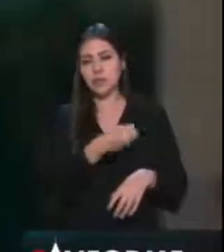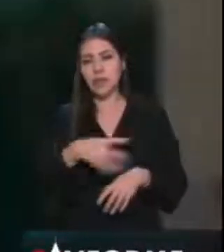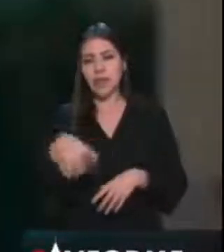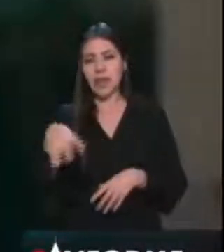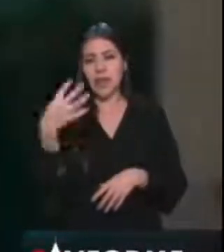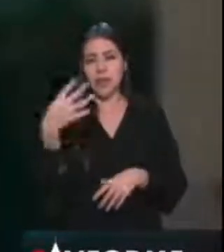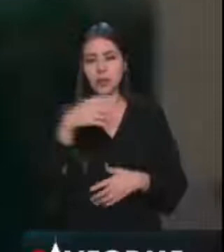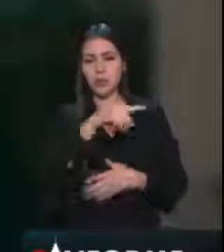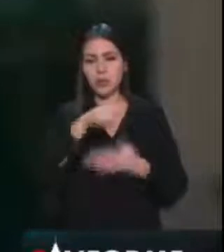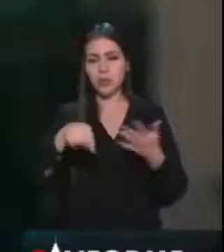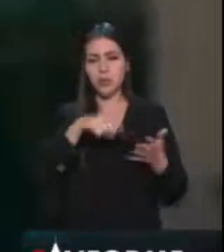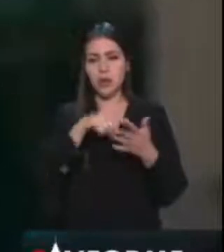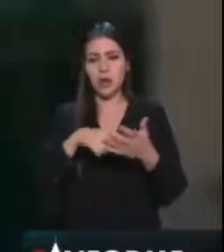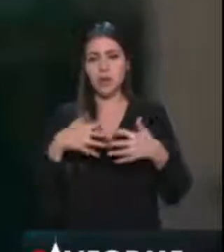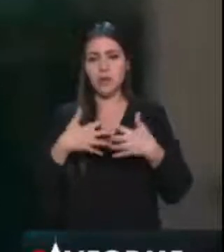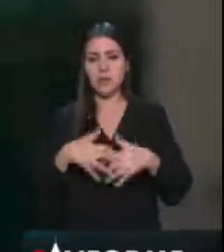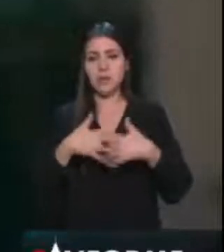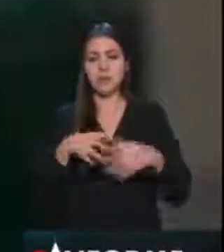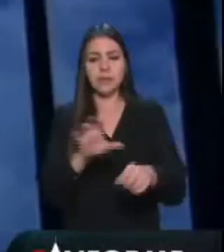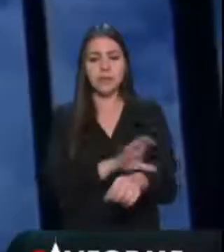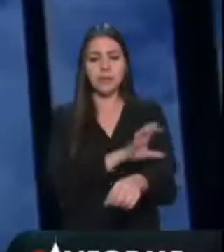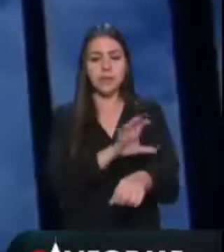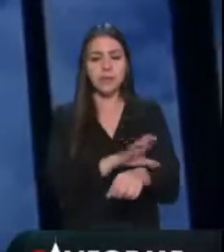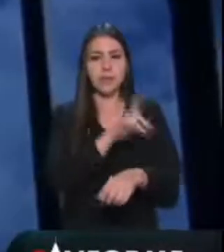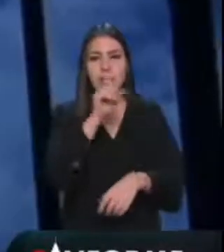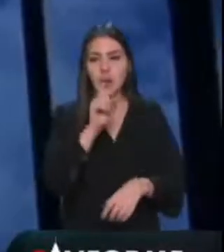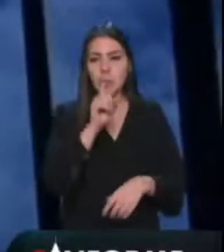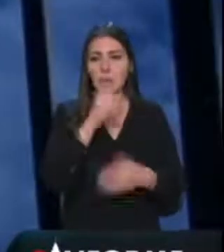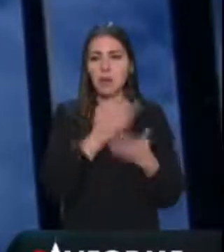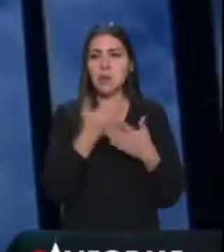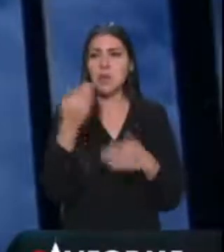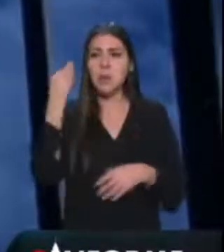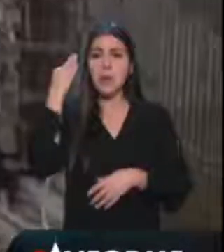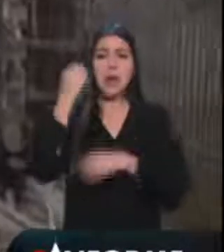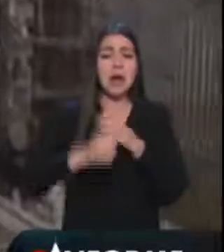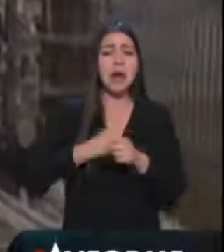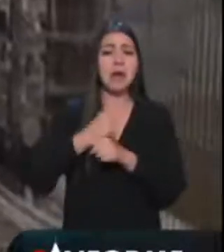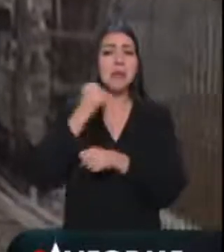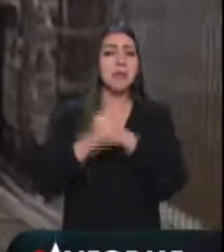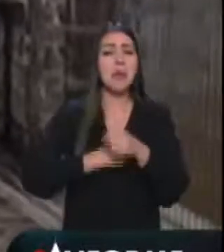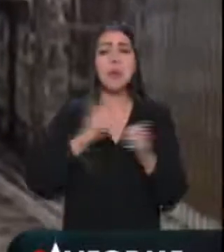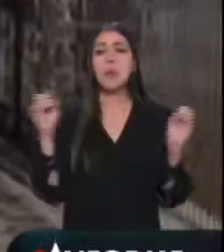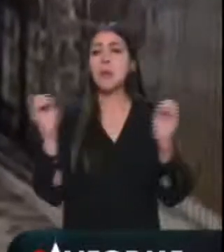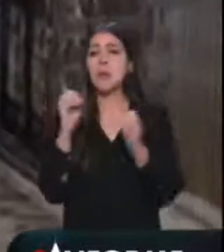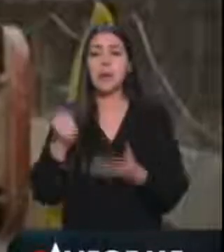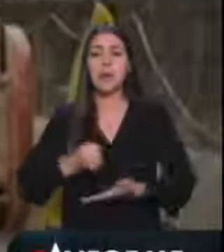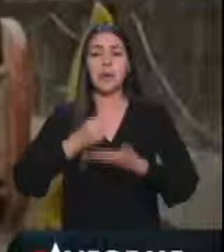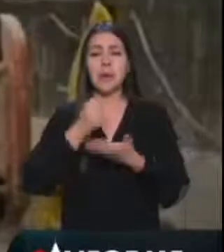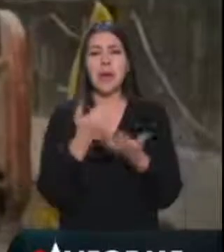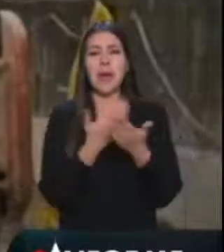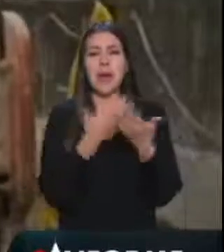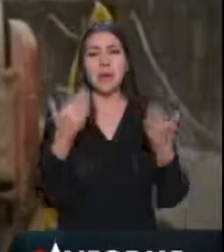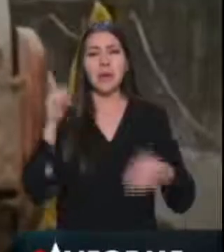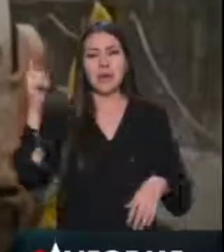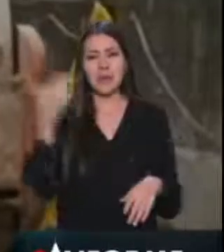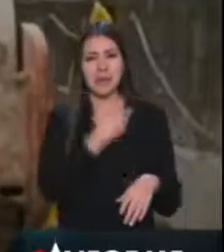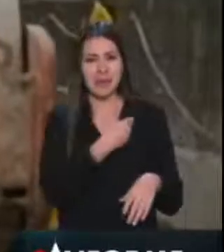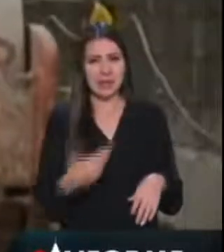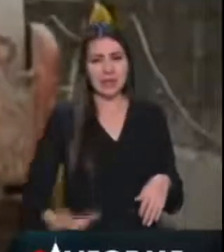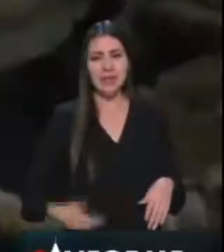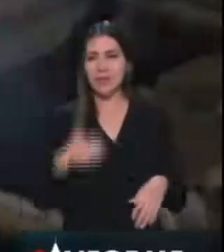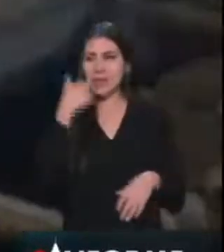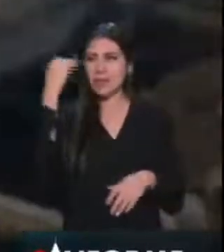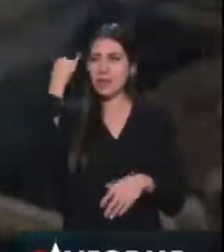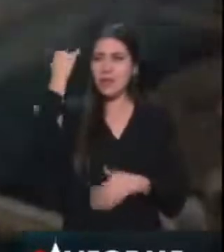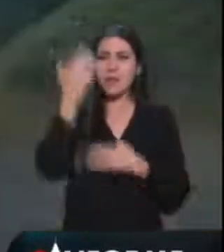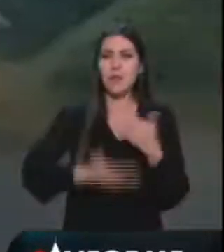tras 40 años sin inversión alguna. Por otra parte, lo que busca la iniciativa de reforma propuesta por el Ejecutivo es el